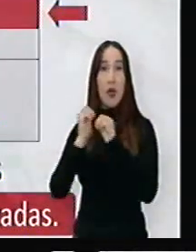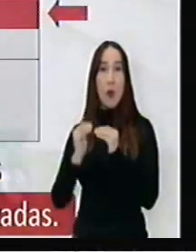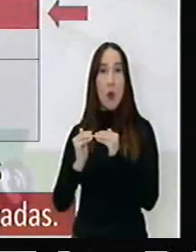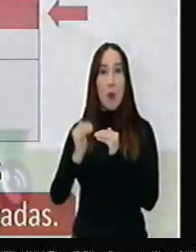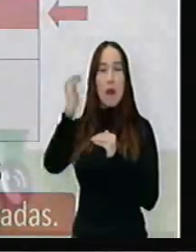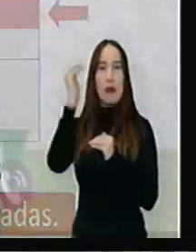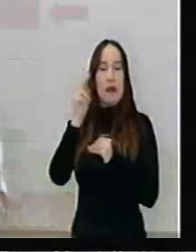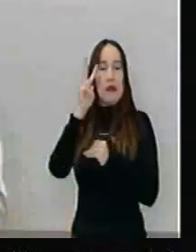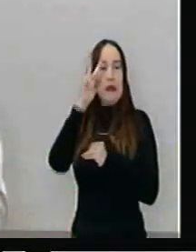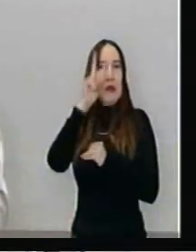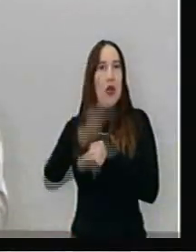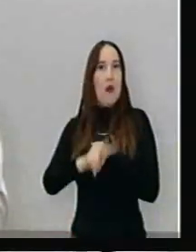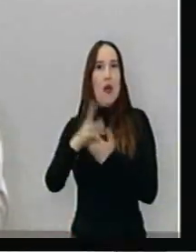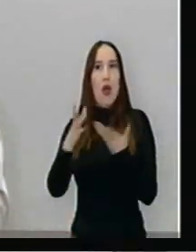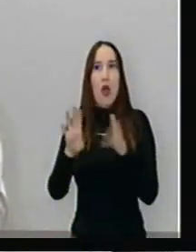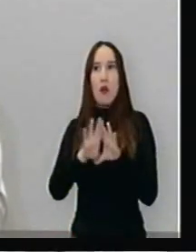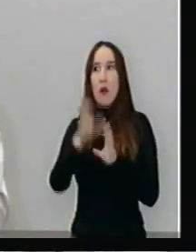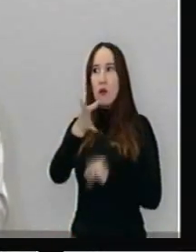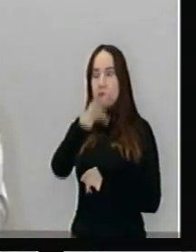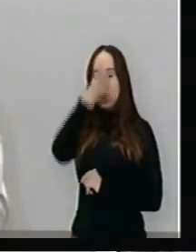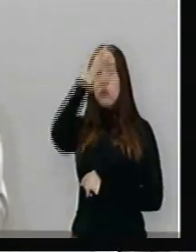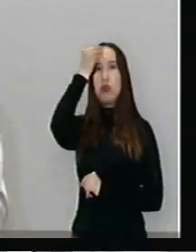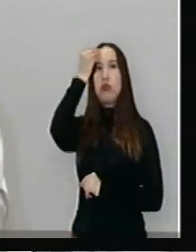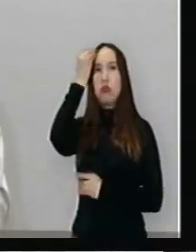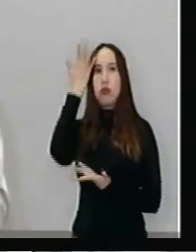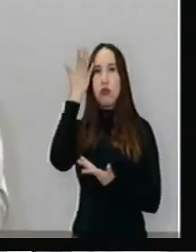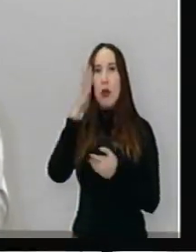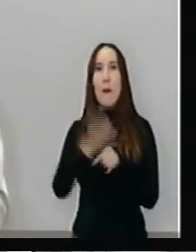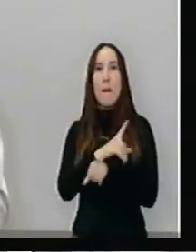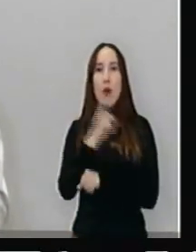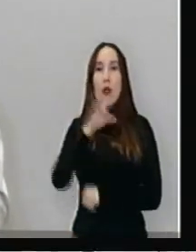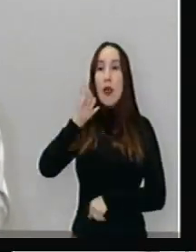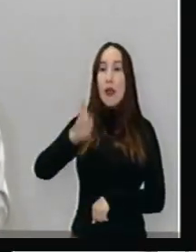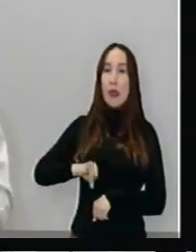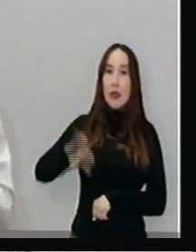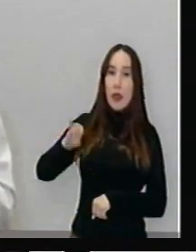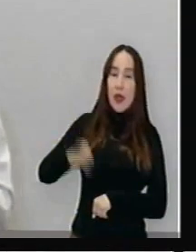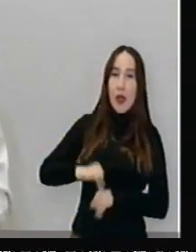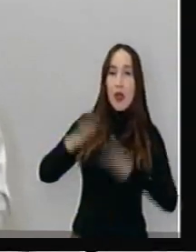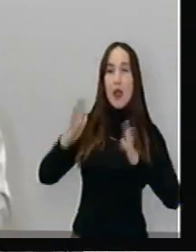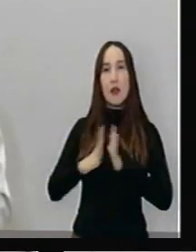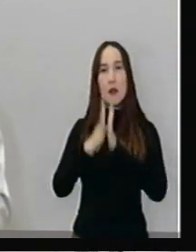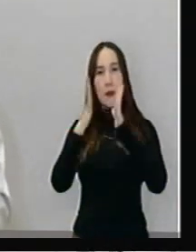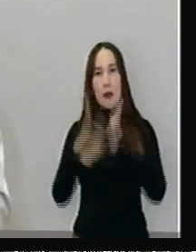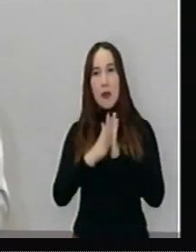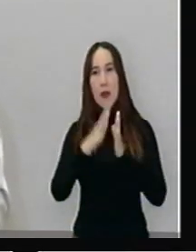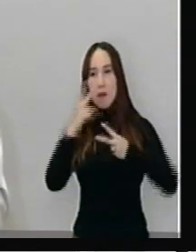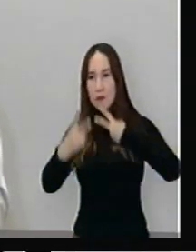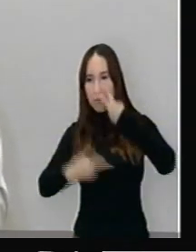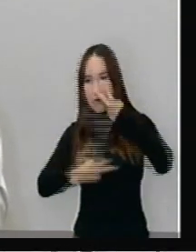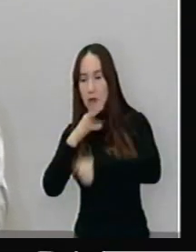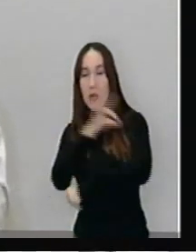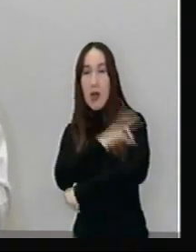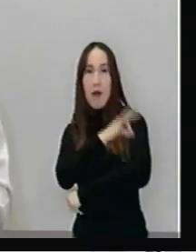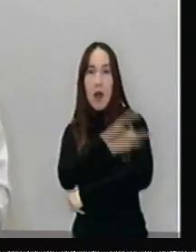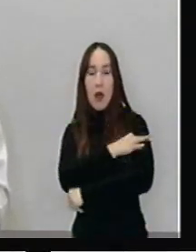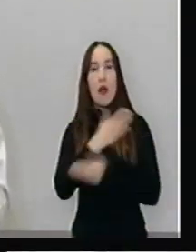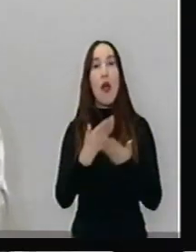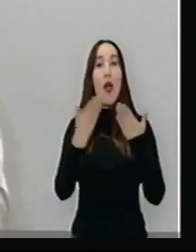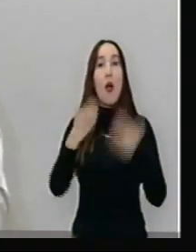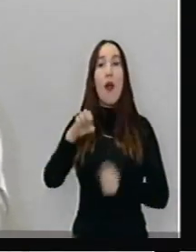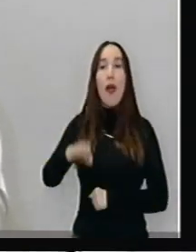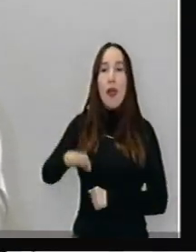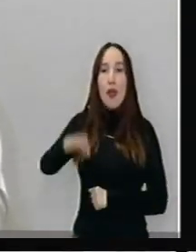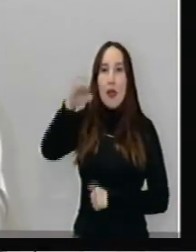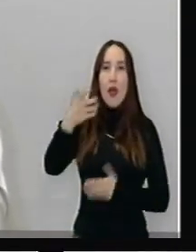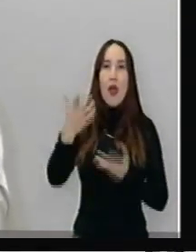lección de todo el entusiasmo, el interés con el que fueron a vacunarse, y bueno, ahora toca a otros grupos de edad, y recordarles